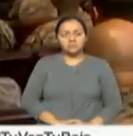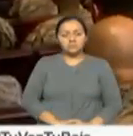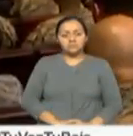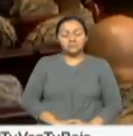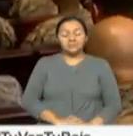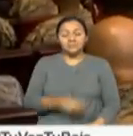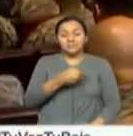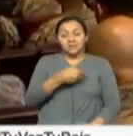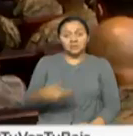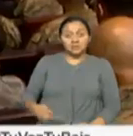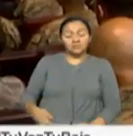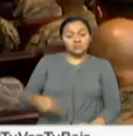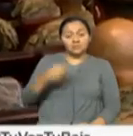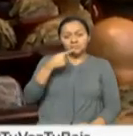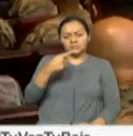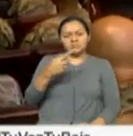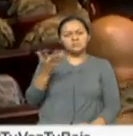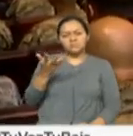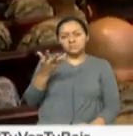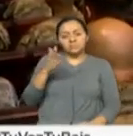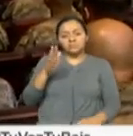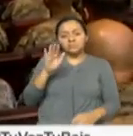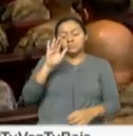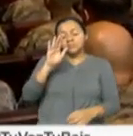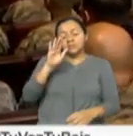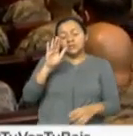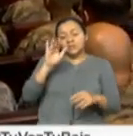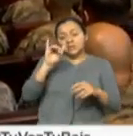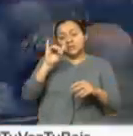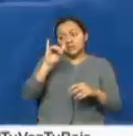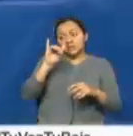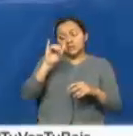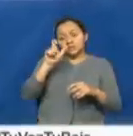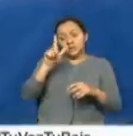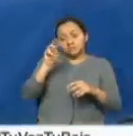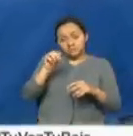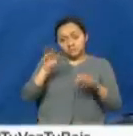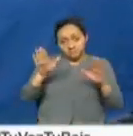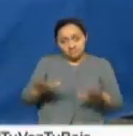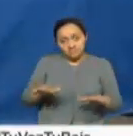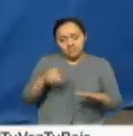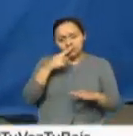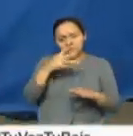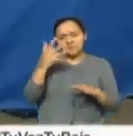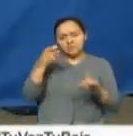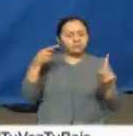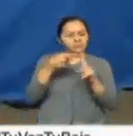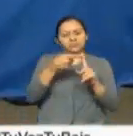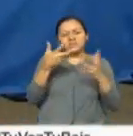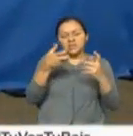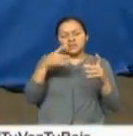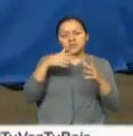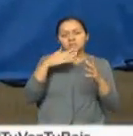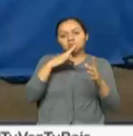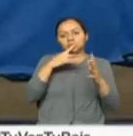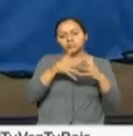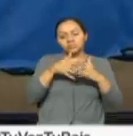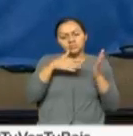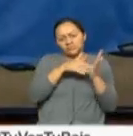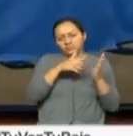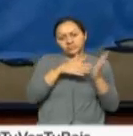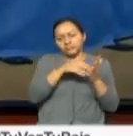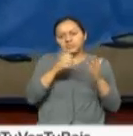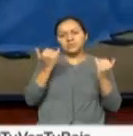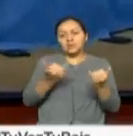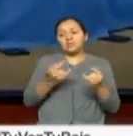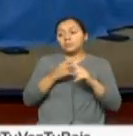El mandatario aseguró que los terroristas islámicos radicales están determinados a atacar su país, pero advirtió que ningún enemigo tiene posibilidad